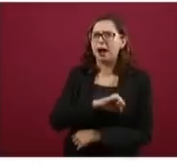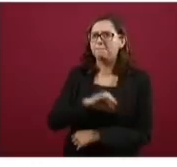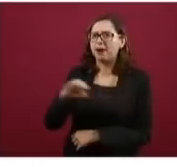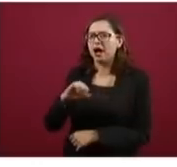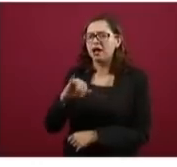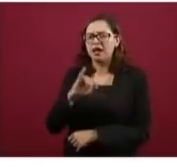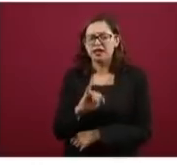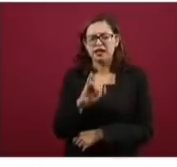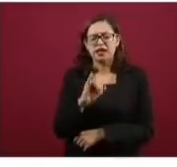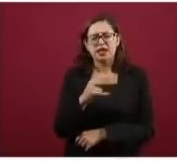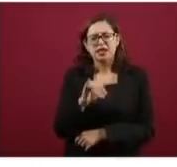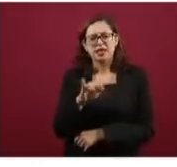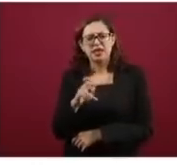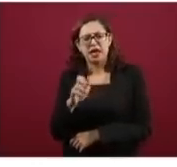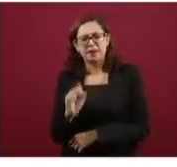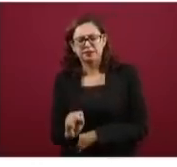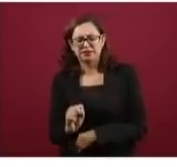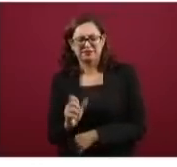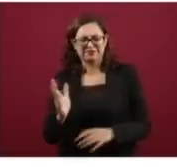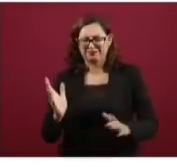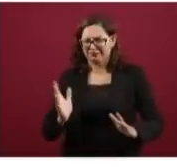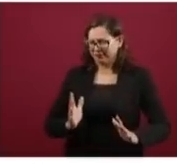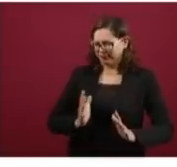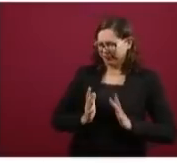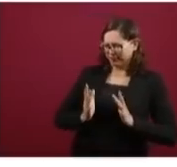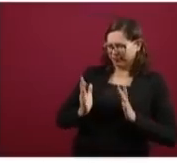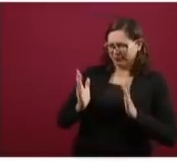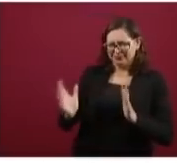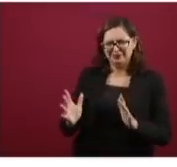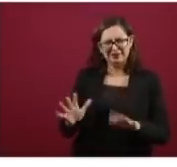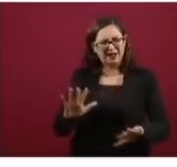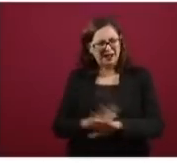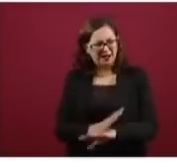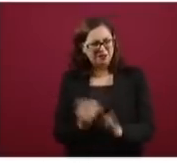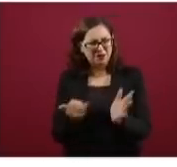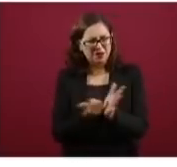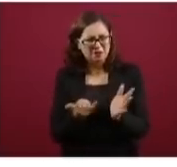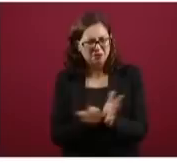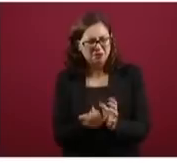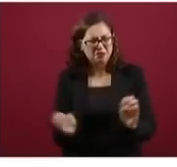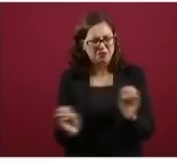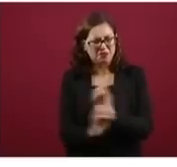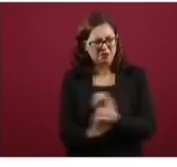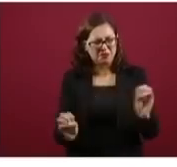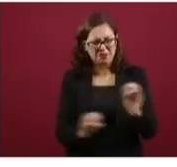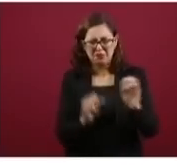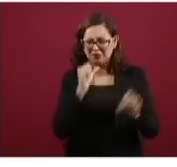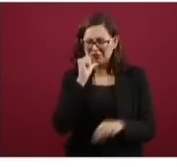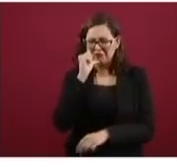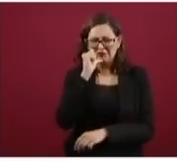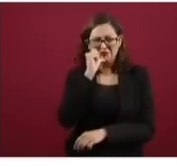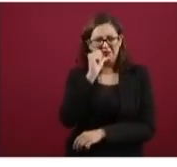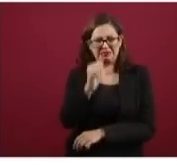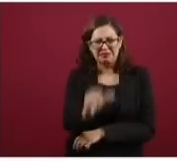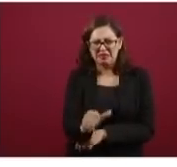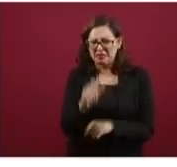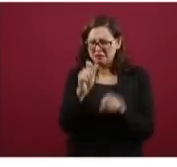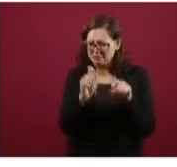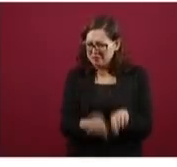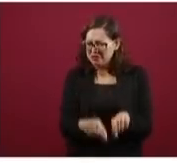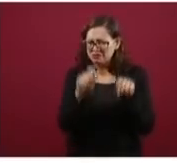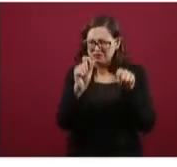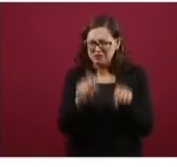ieps no ha habido variaciones en los impuestos no ha habido variaciones y lo pueden constatar en los precios